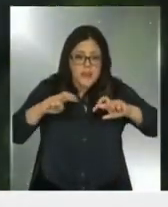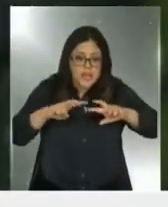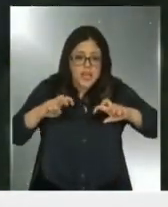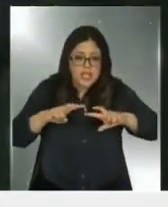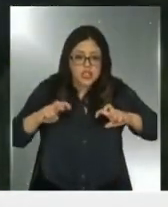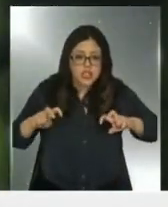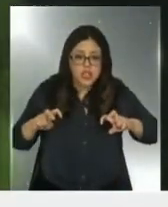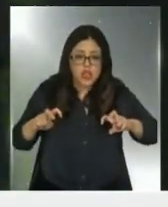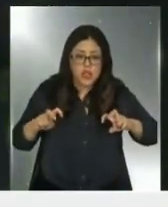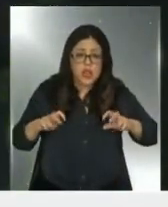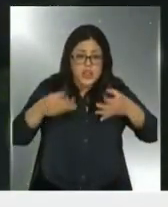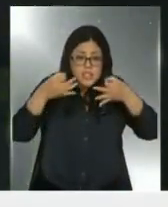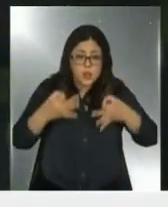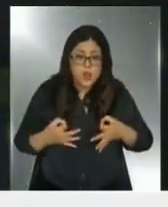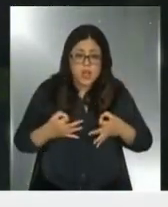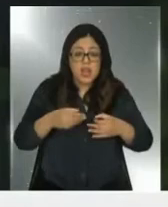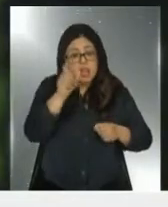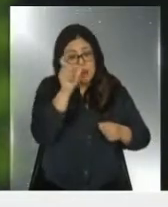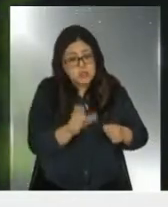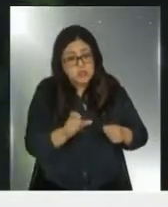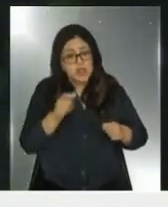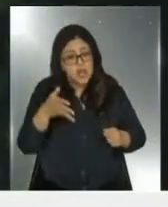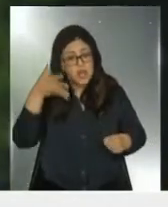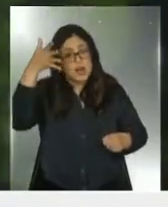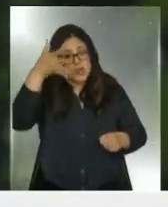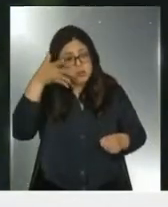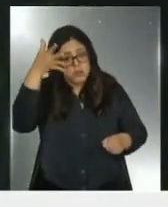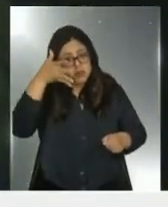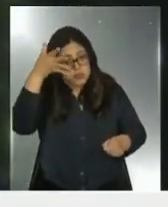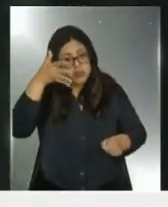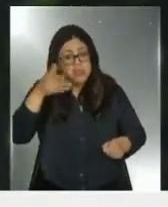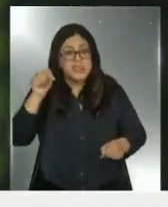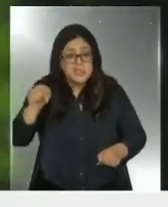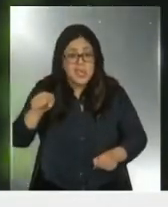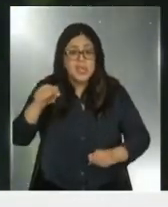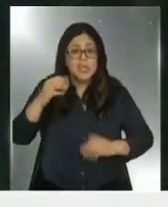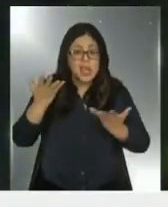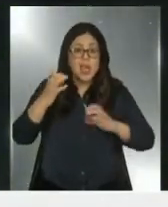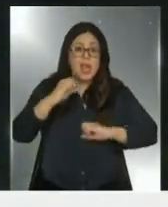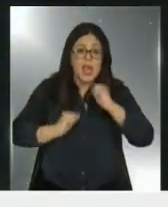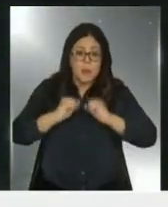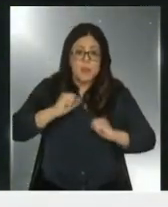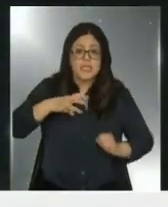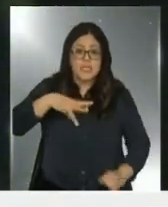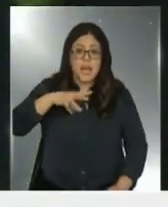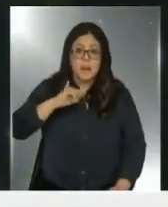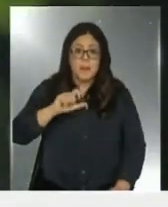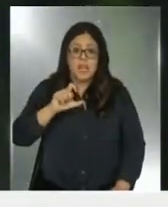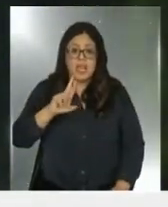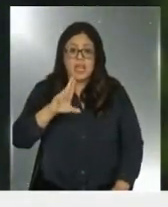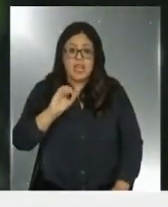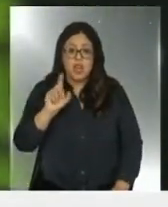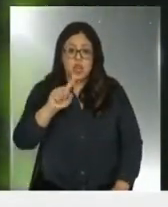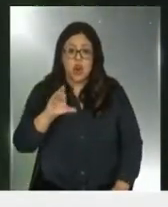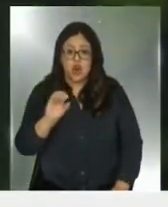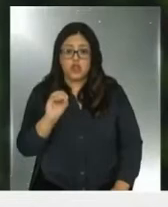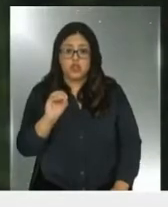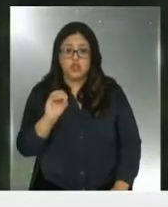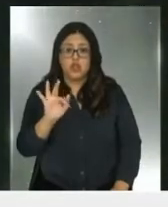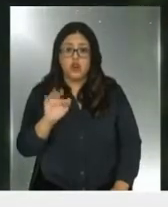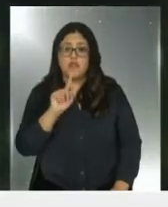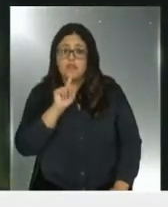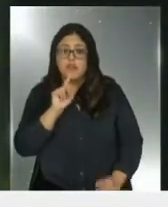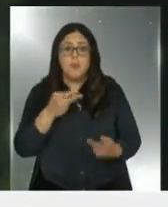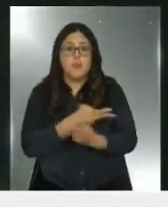este investigador de seguridad lo presentó en una conferencia y Microsoft, quien en el fondo crea estos servidores de correo, publicó un